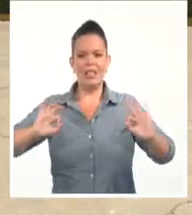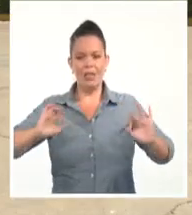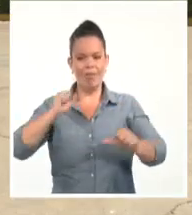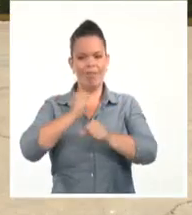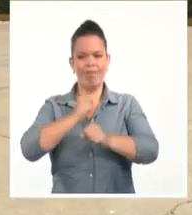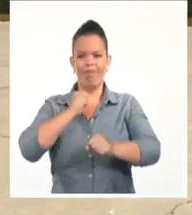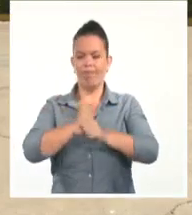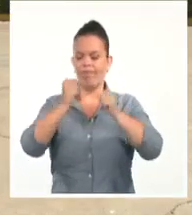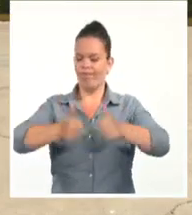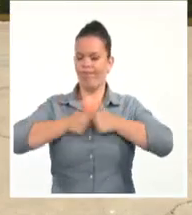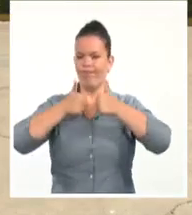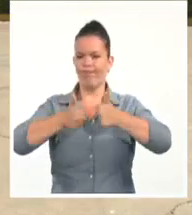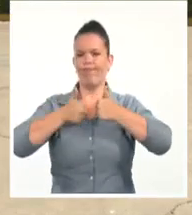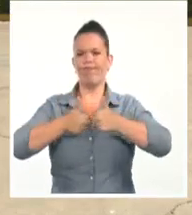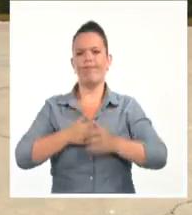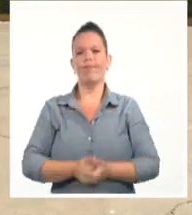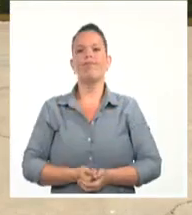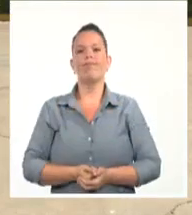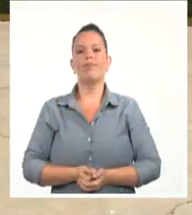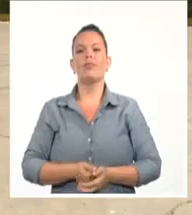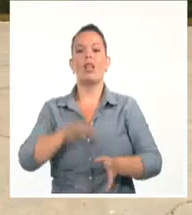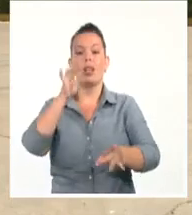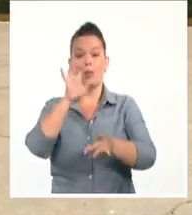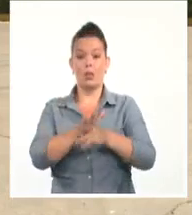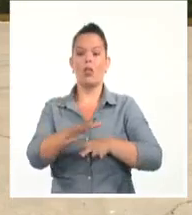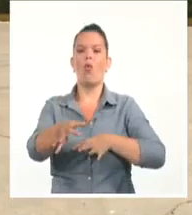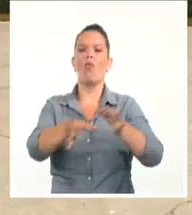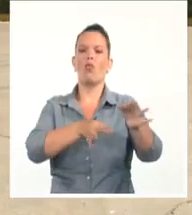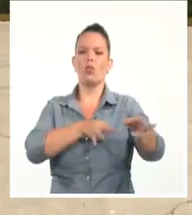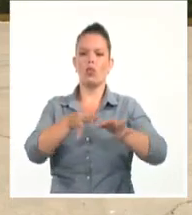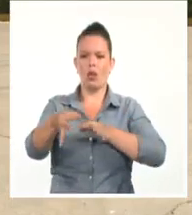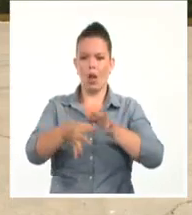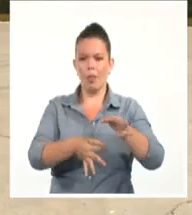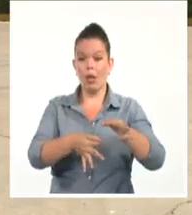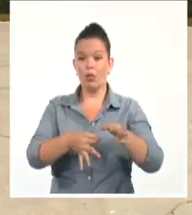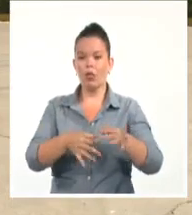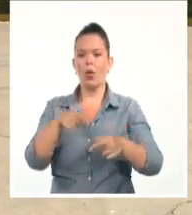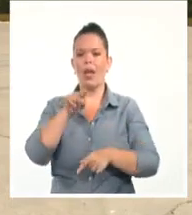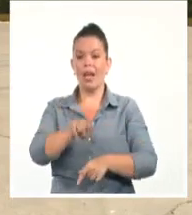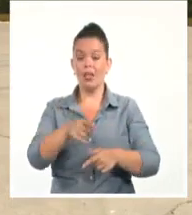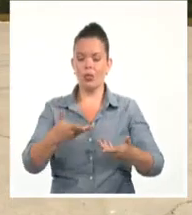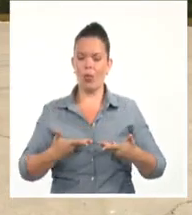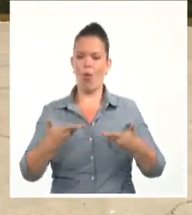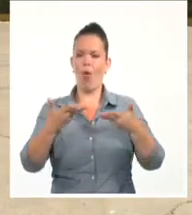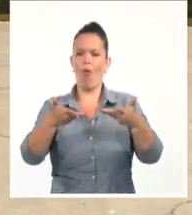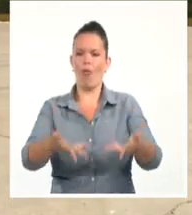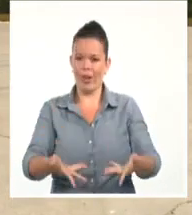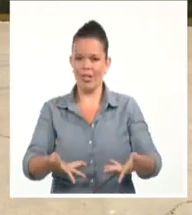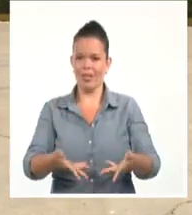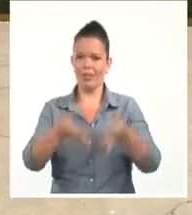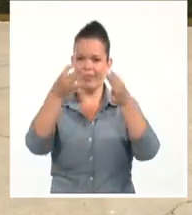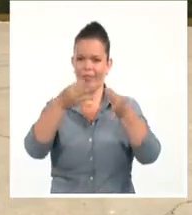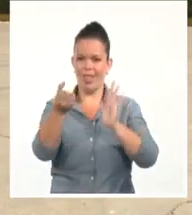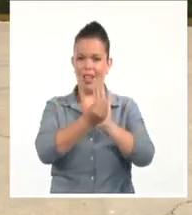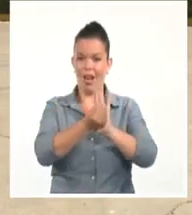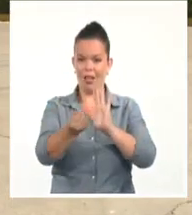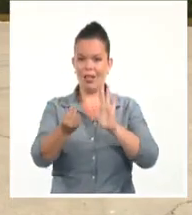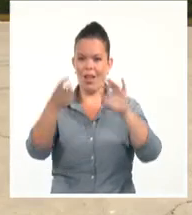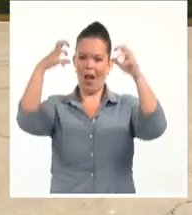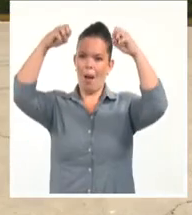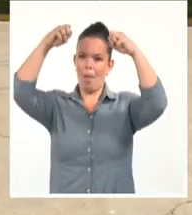sincronización y la progresiva incorporación de cargas ofrece más seguridad y estabilidad